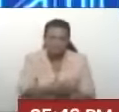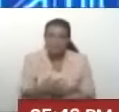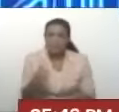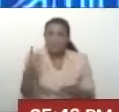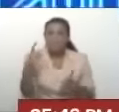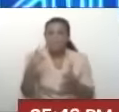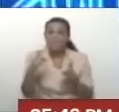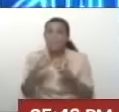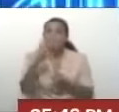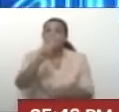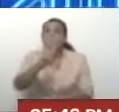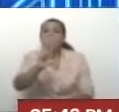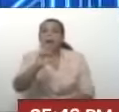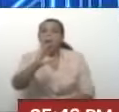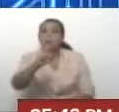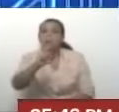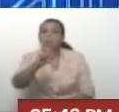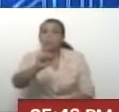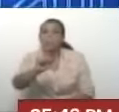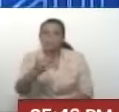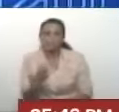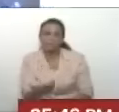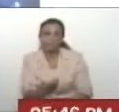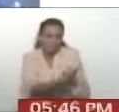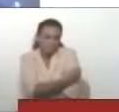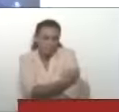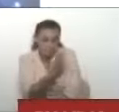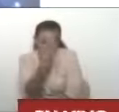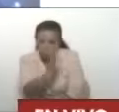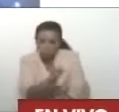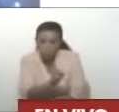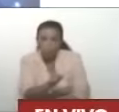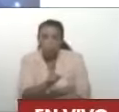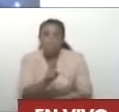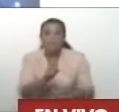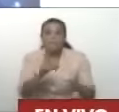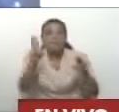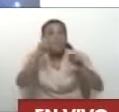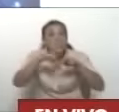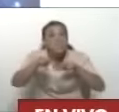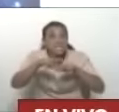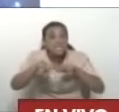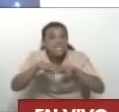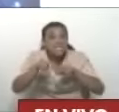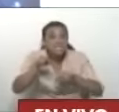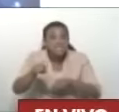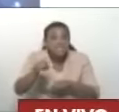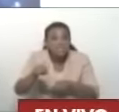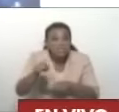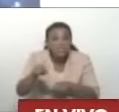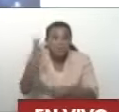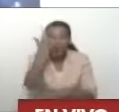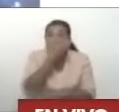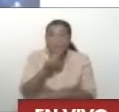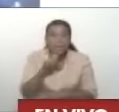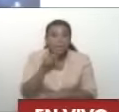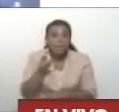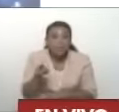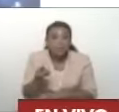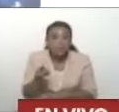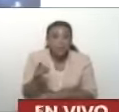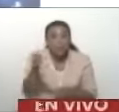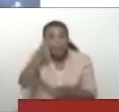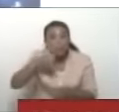La vacuna para que nuestros niños y niñas, juventud y nuestro